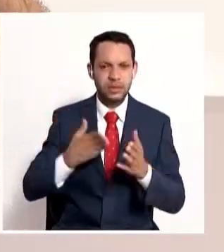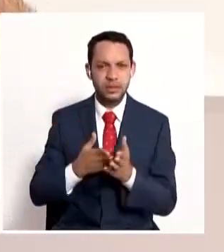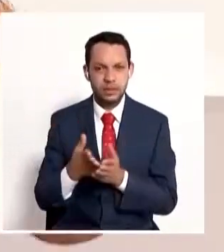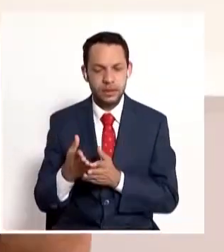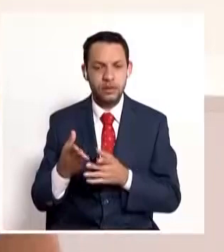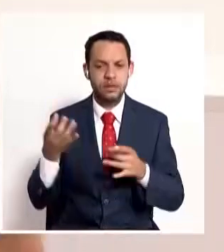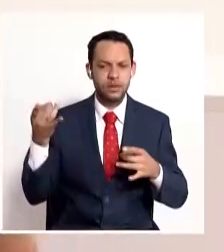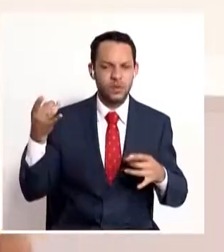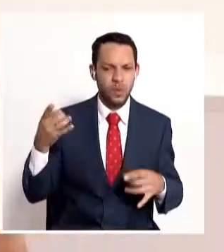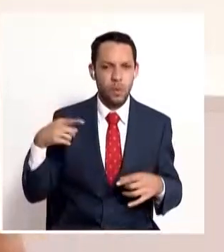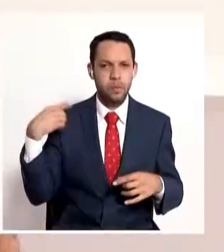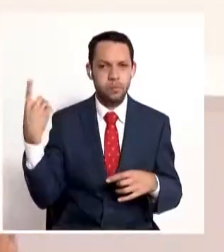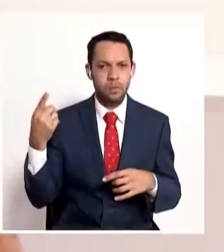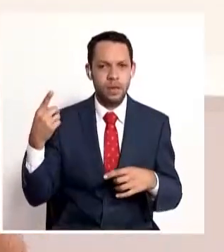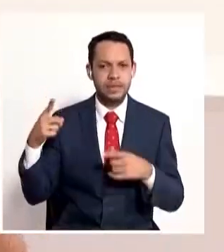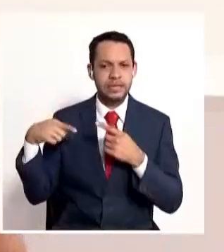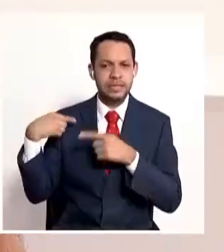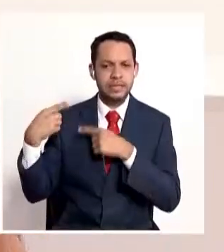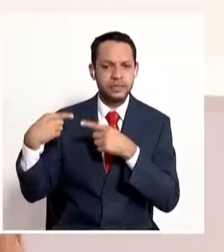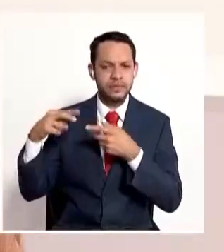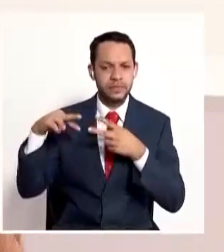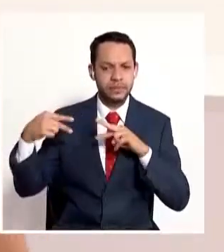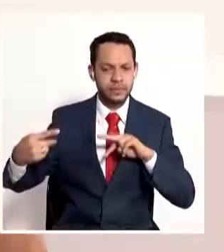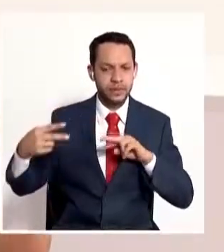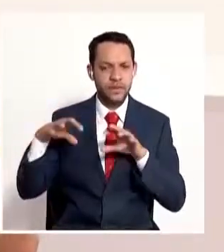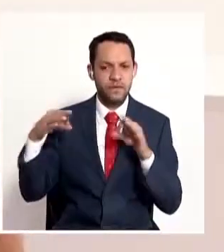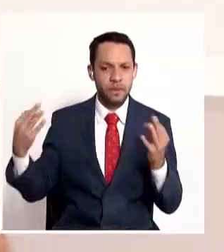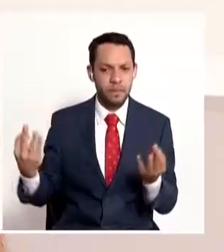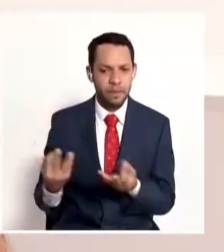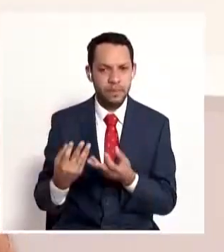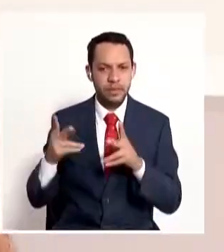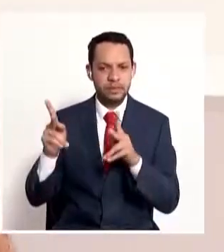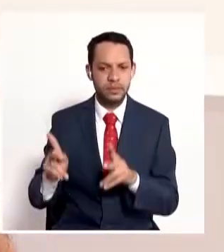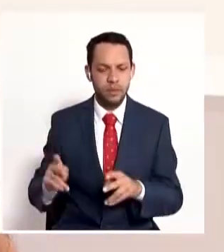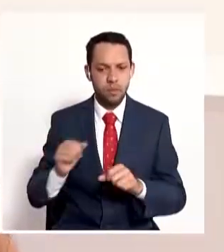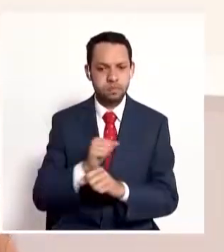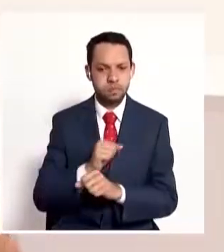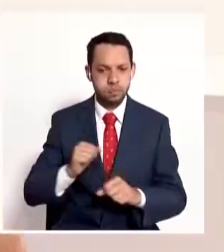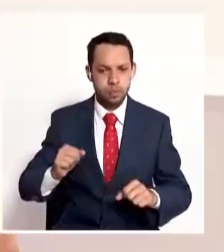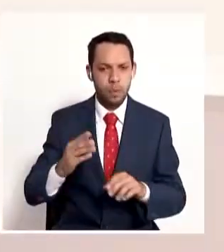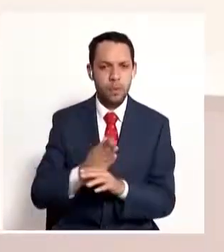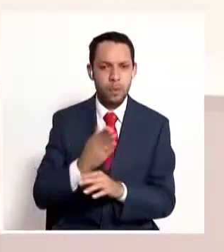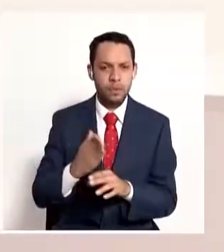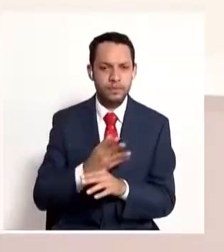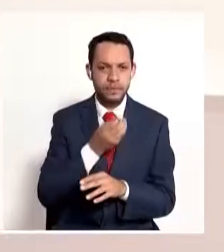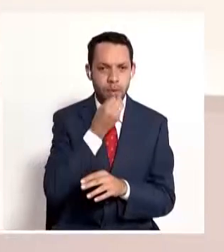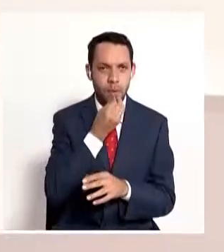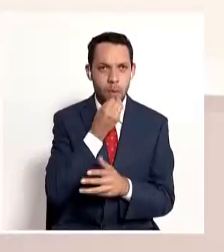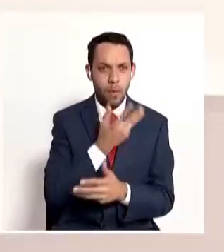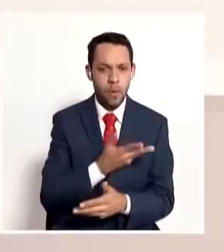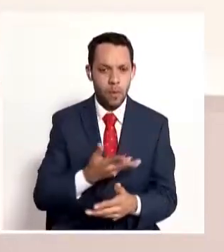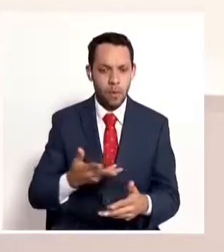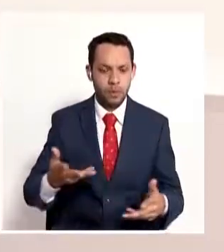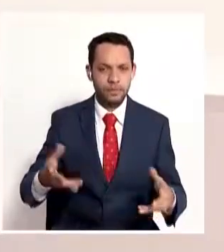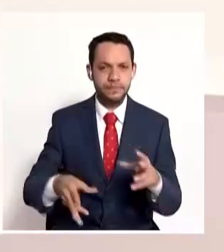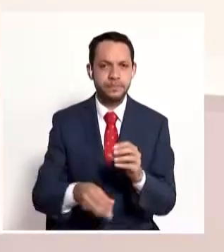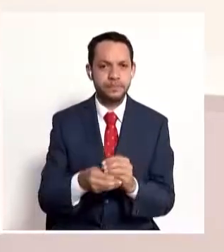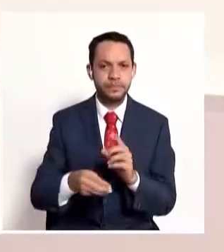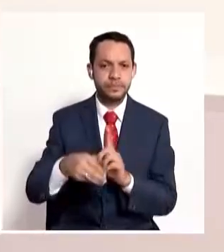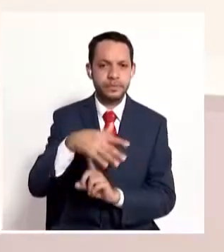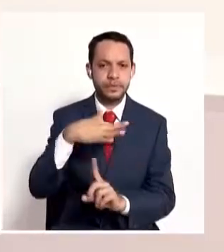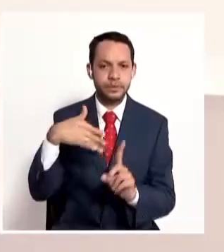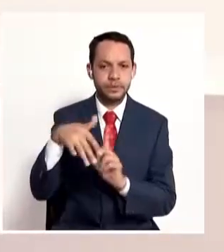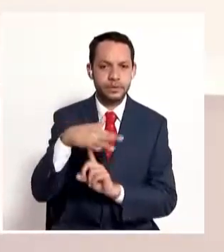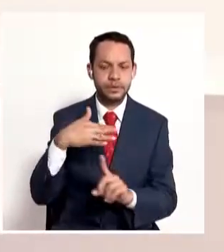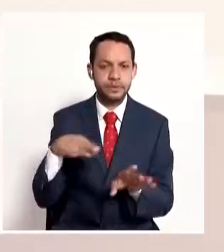ver también con muchos factores hereditarios la artrosis con sobrepeso de alimentación en su contexto todas presentan un